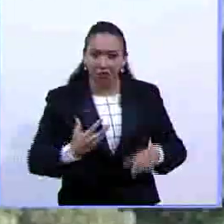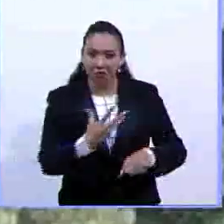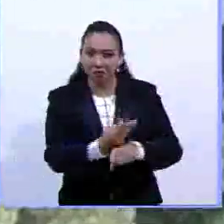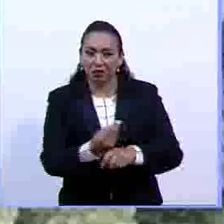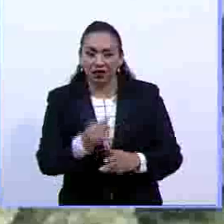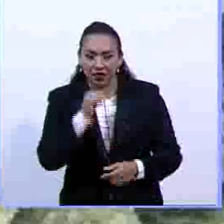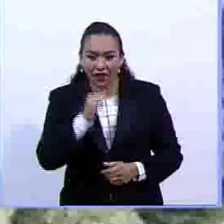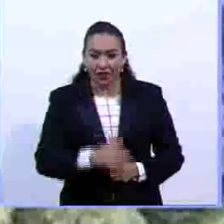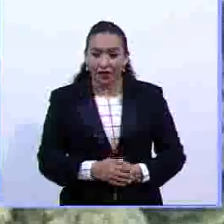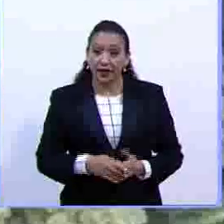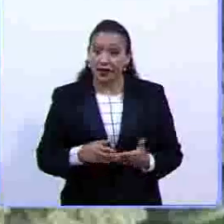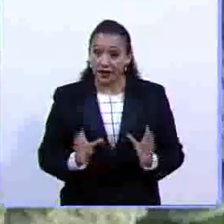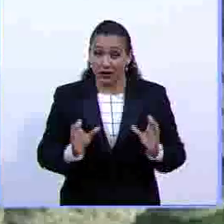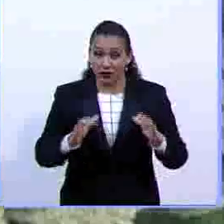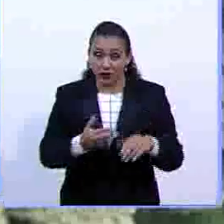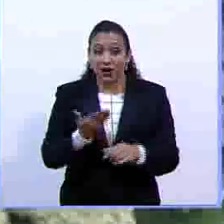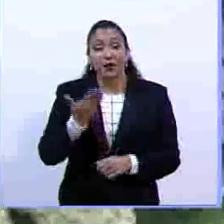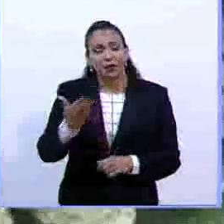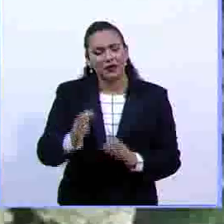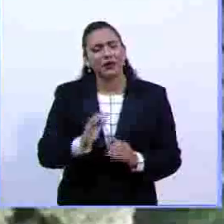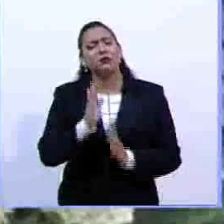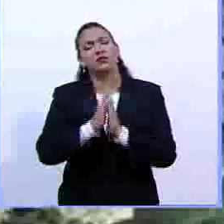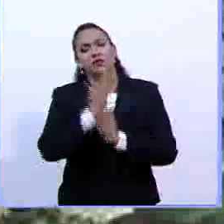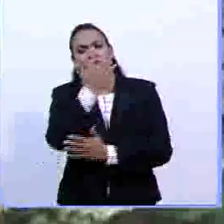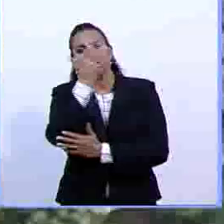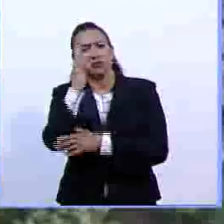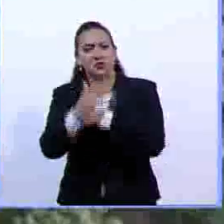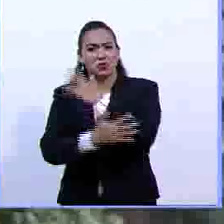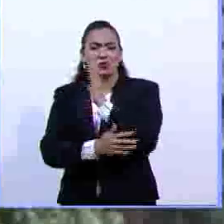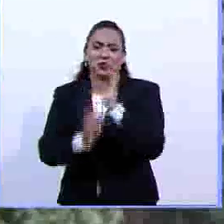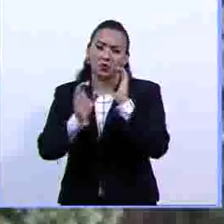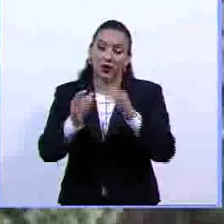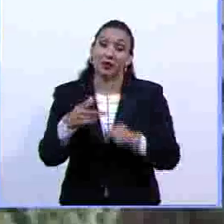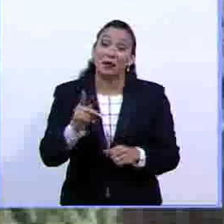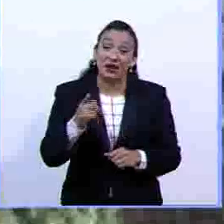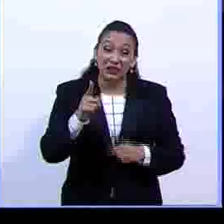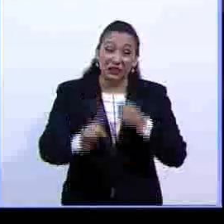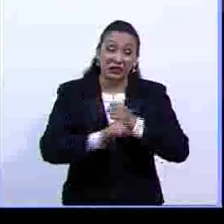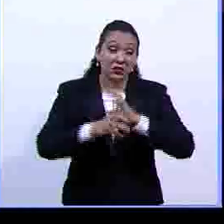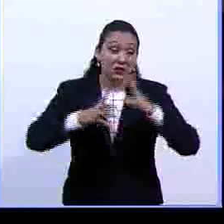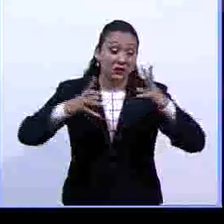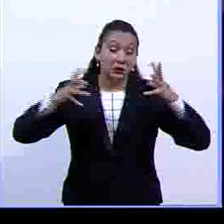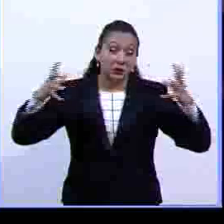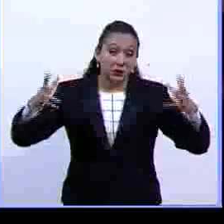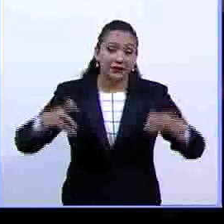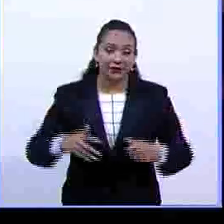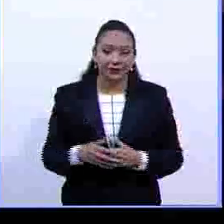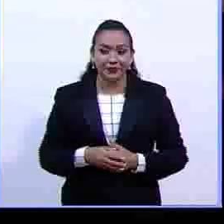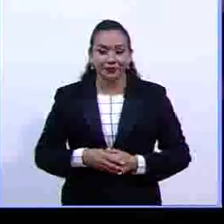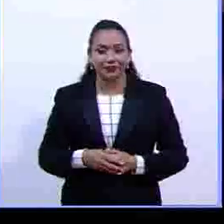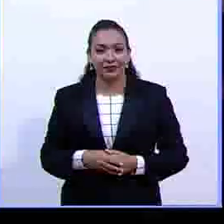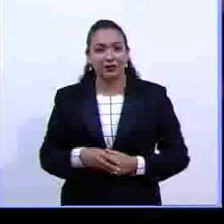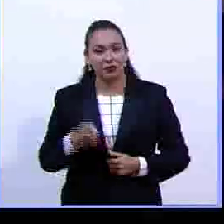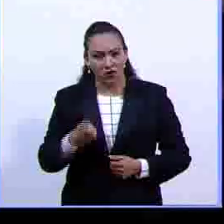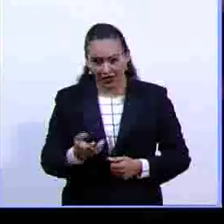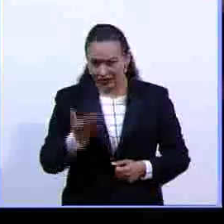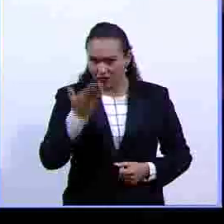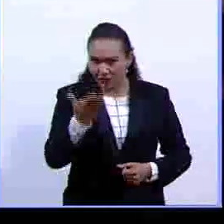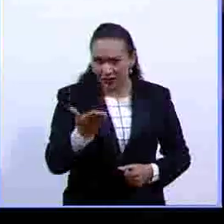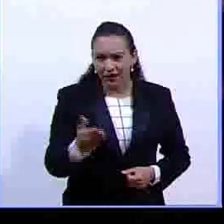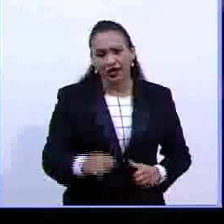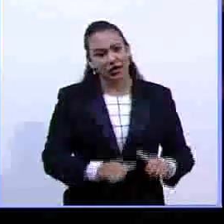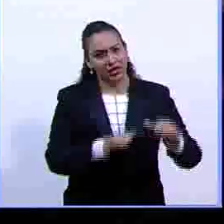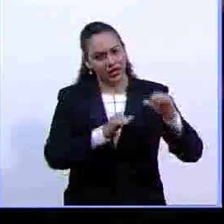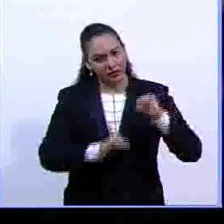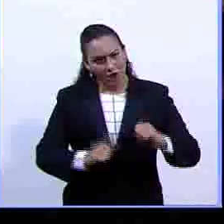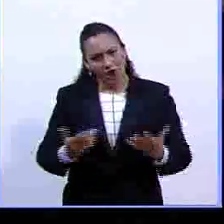la Organización Comunitaria para Cuidar el Bosque indicó, pues este problema se ha exacerbado en los últimos años, hacen un llamado a que las